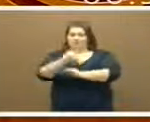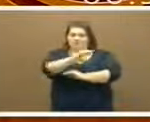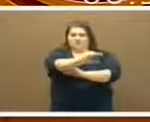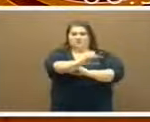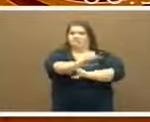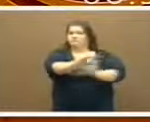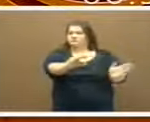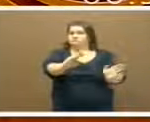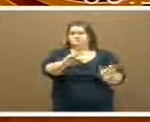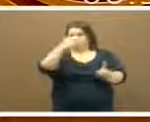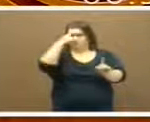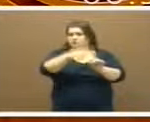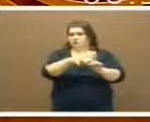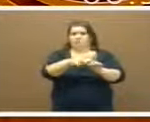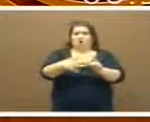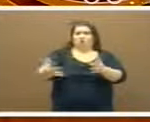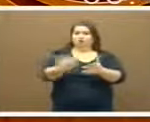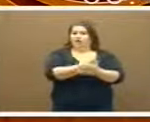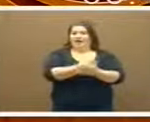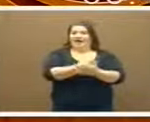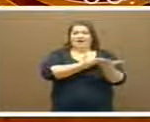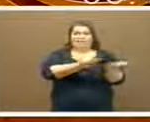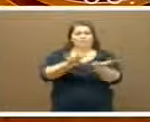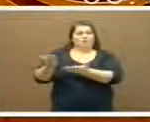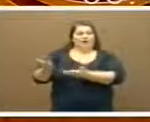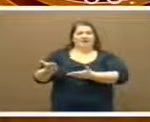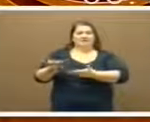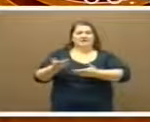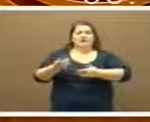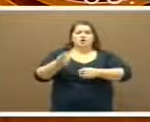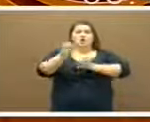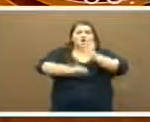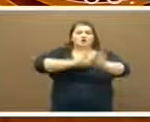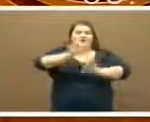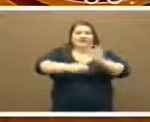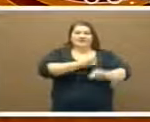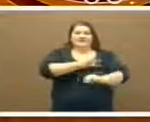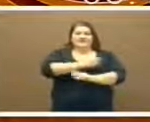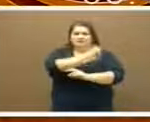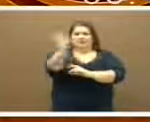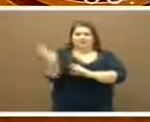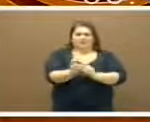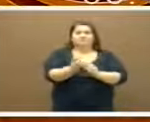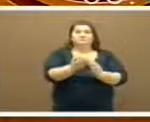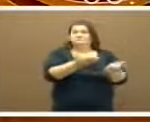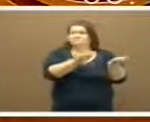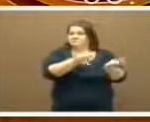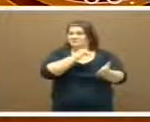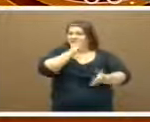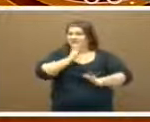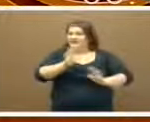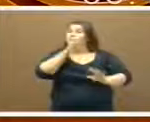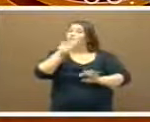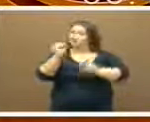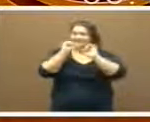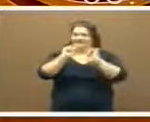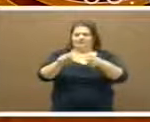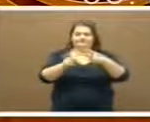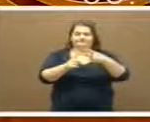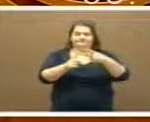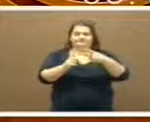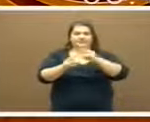abarcar todas y cada una de las ayudas a las distintas organizaciones sindicales. Por ese motivo, se rechaza. Y, en cuanto a la